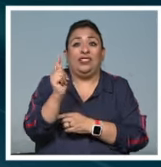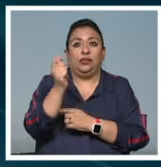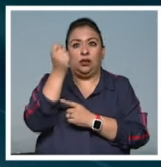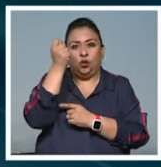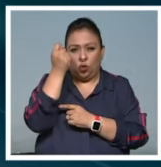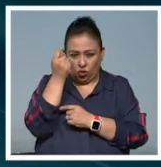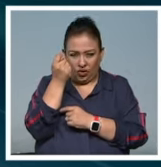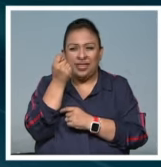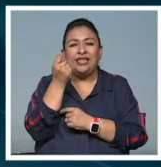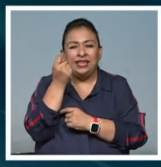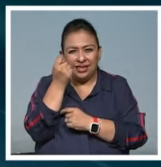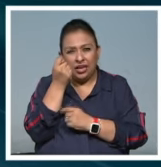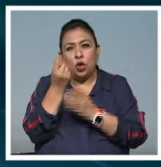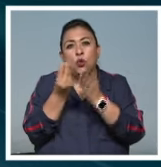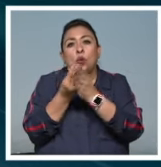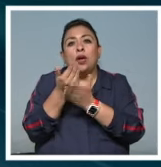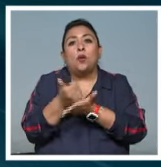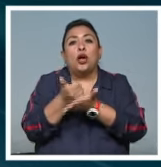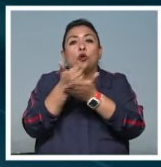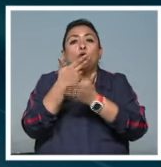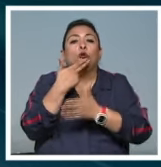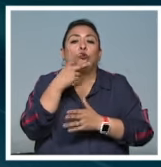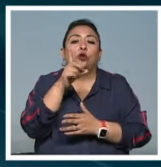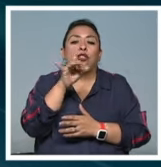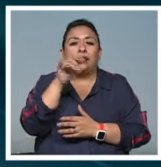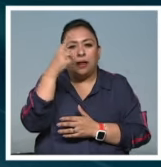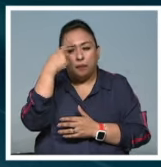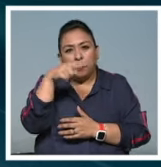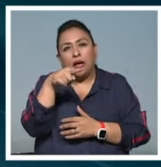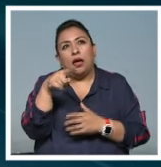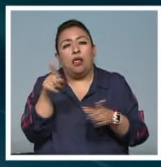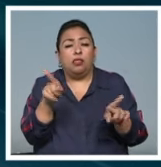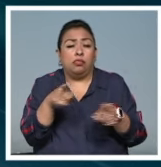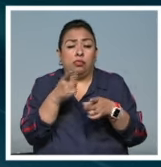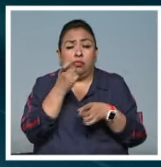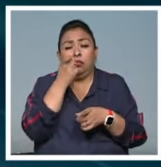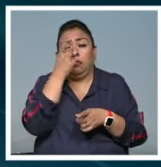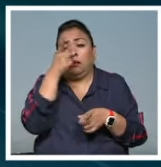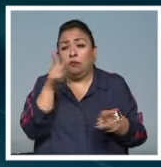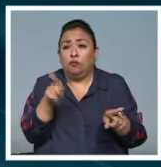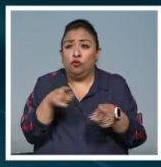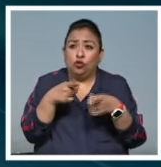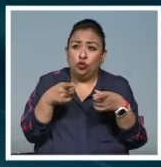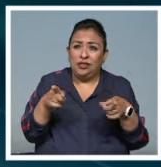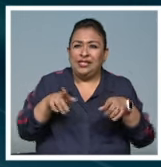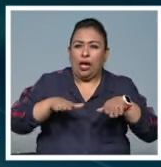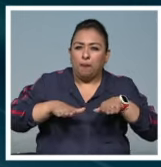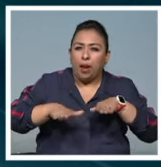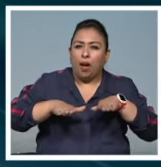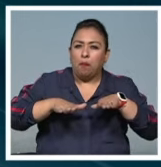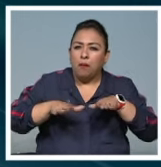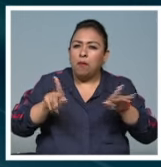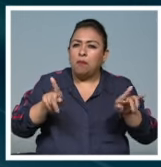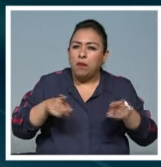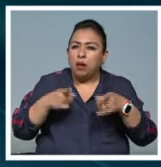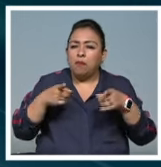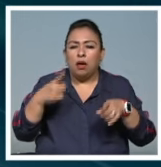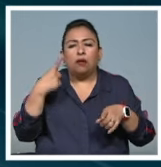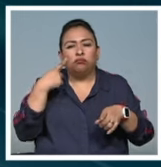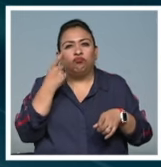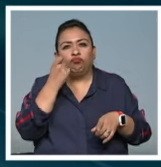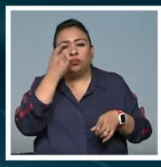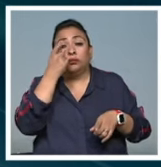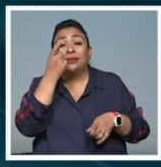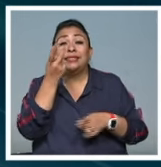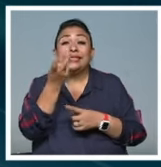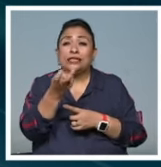tecnologías, las nuevas herramientas digitales para crear música, la música electrónica, y pues